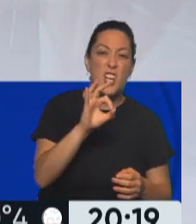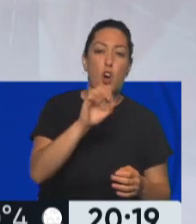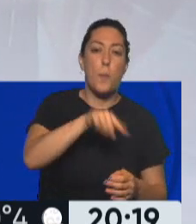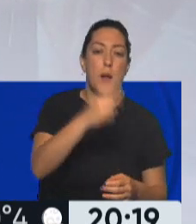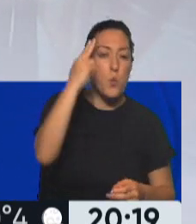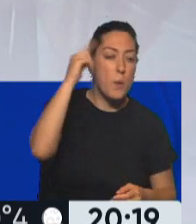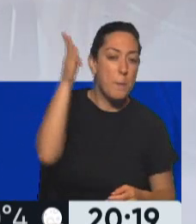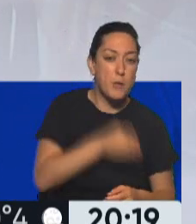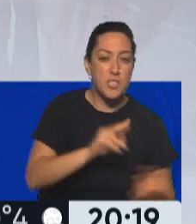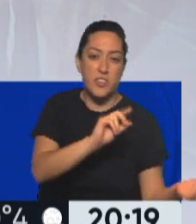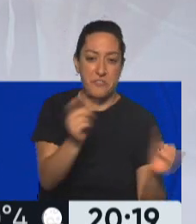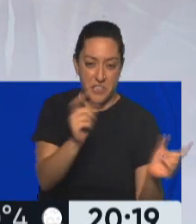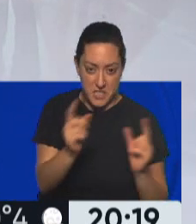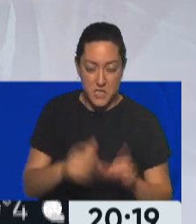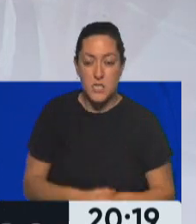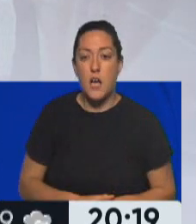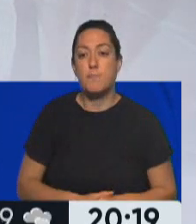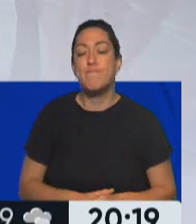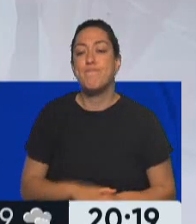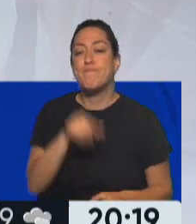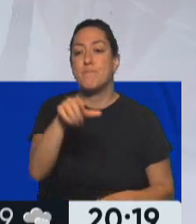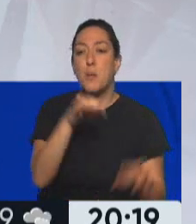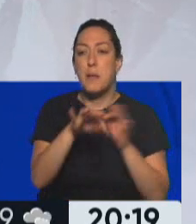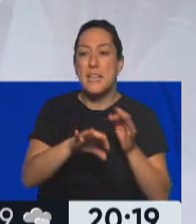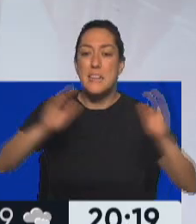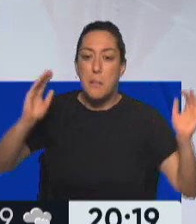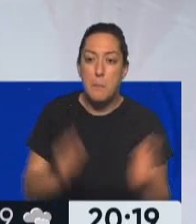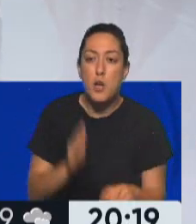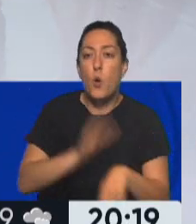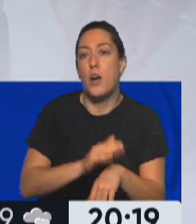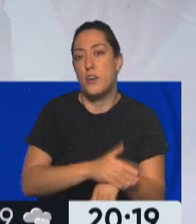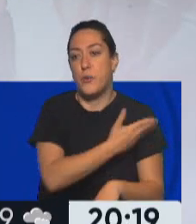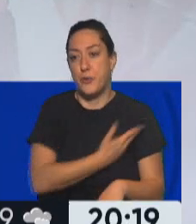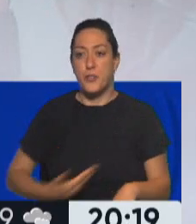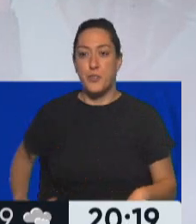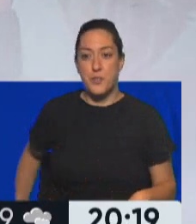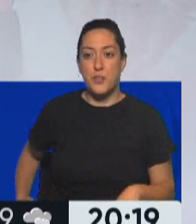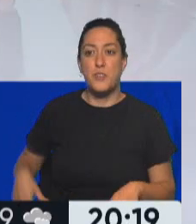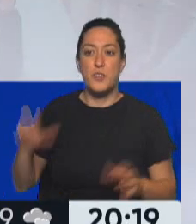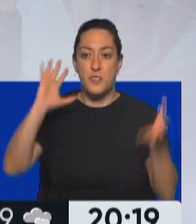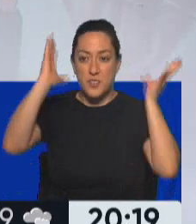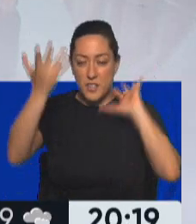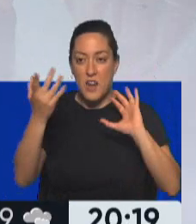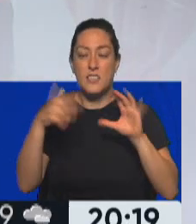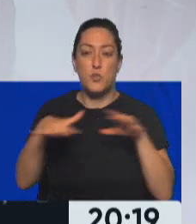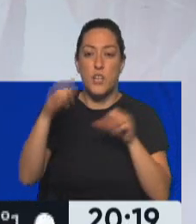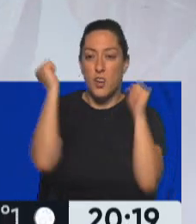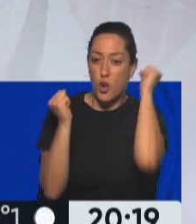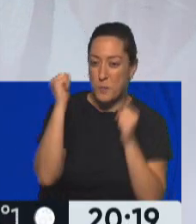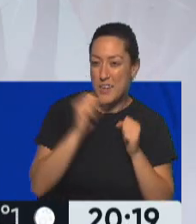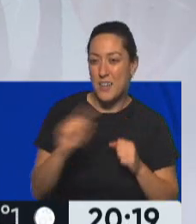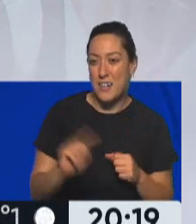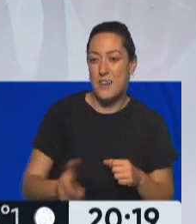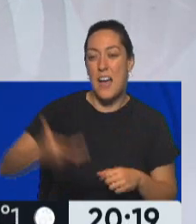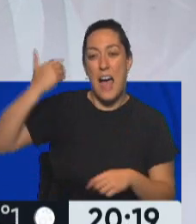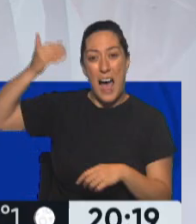Pero esta caída no es por el gobierno de Javier Milei, por la actual situación económica, sino que los años anteriores